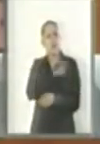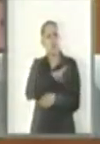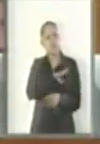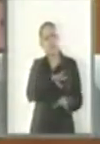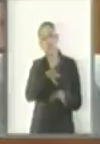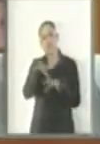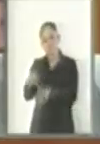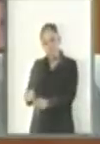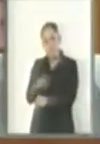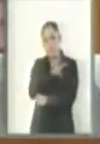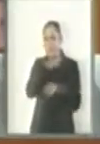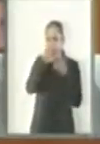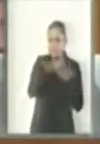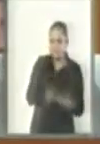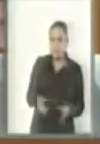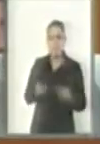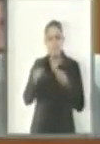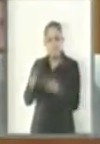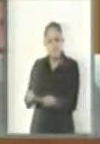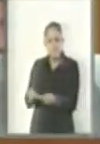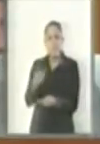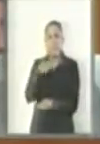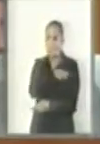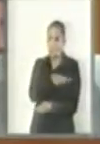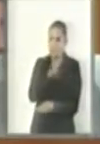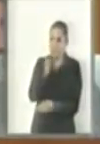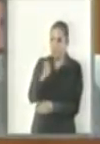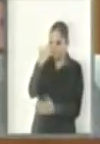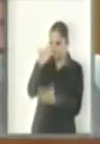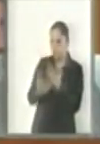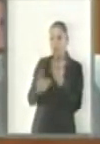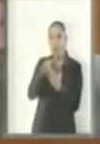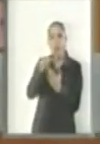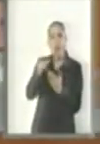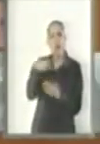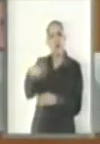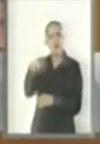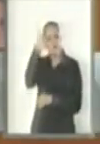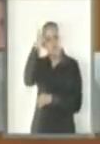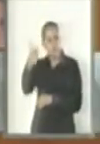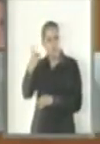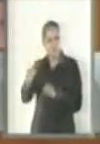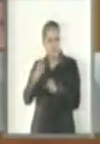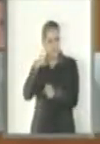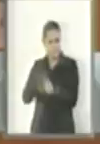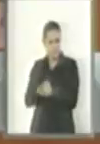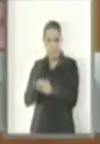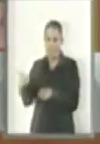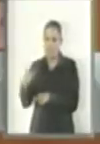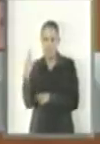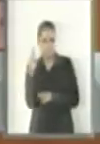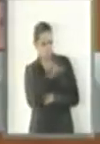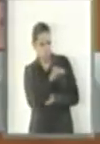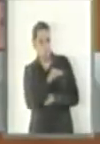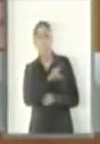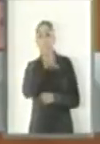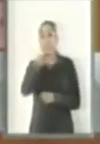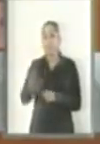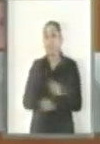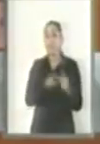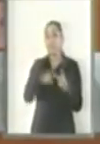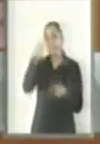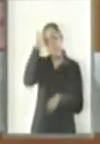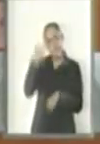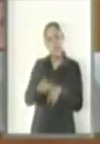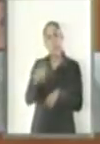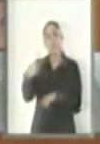tuvo éxito por violación a la propiedad pública federal. Después, el director de Pemex